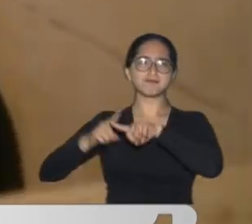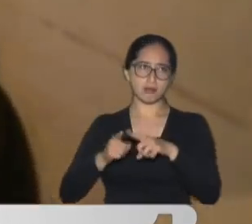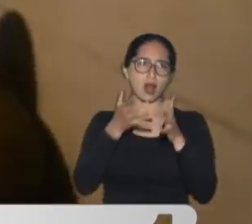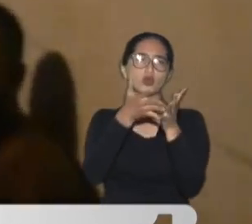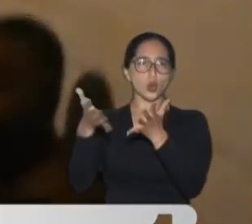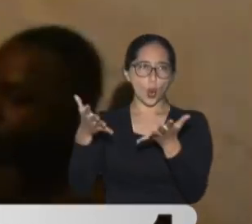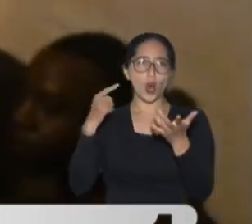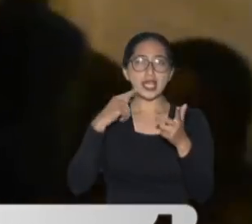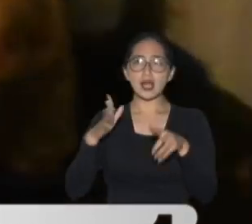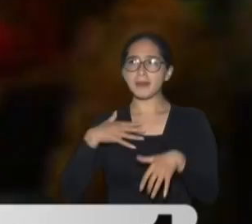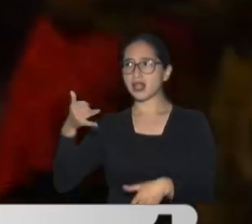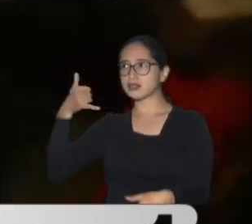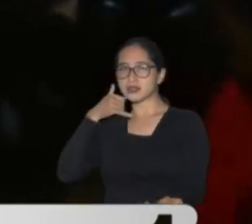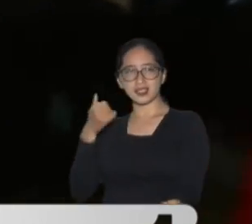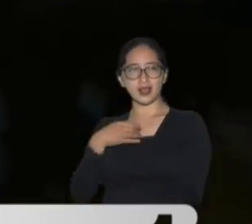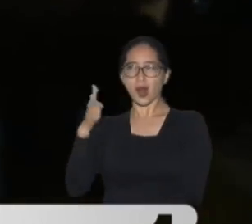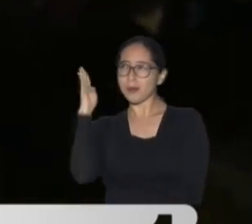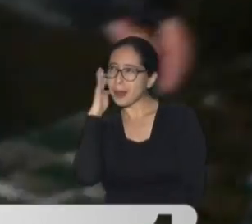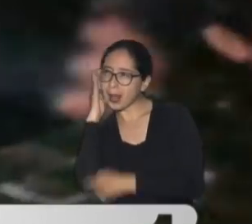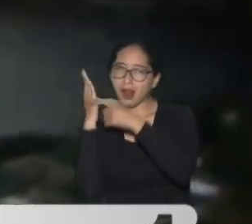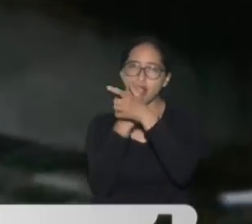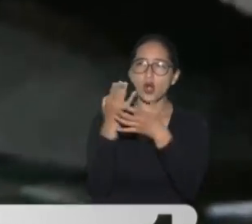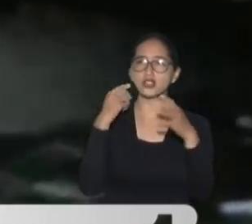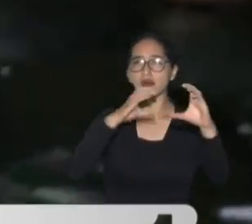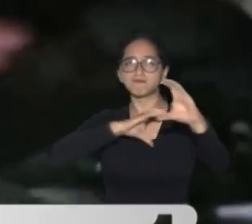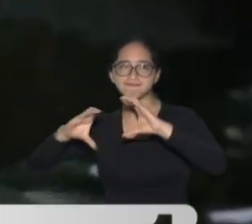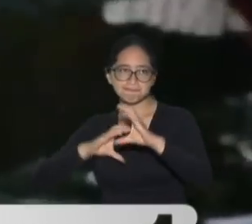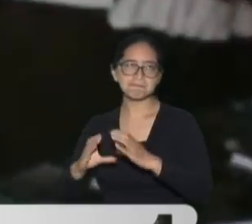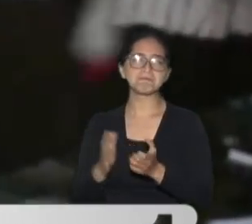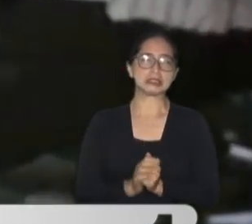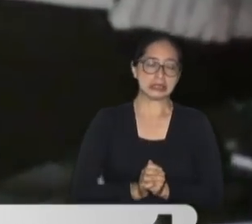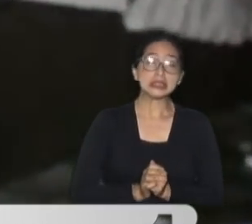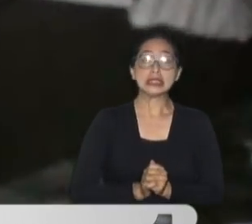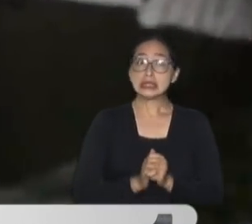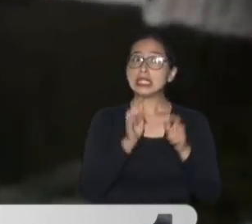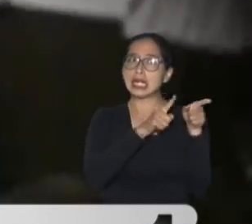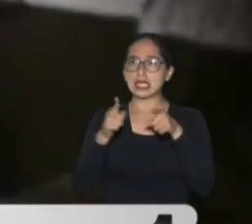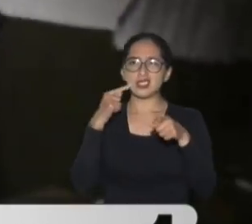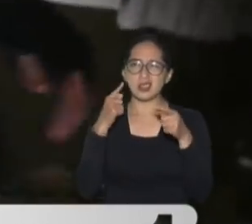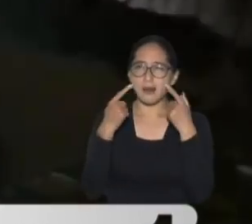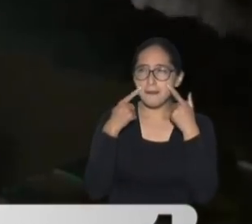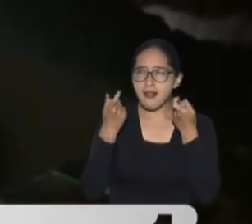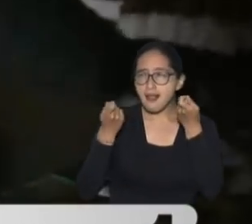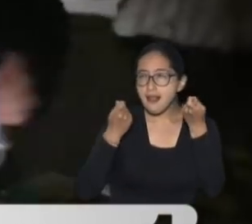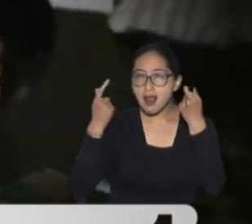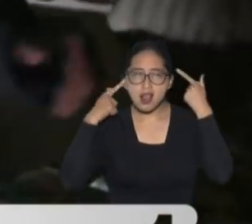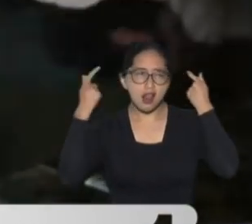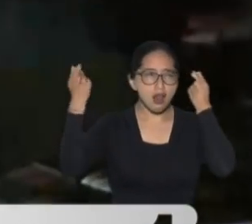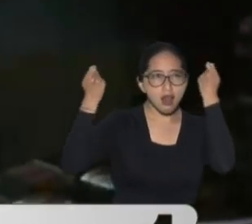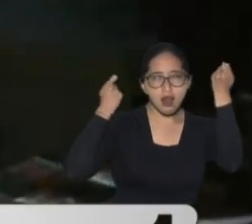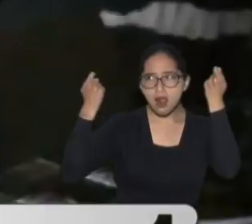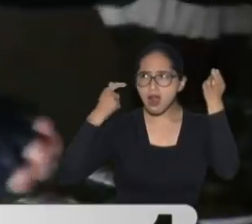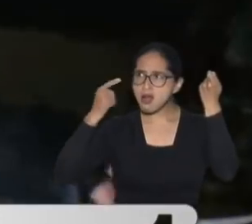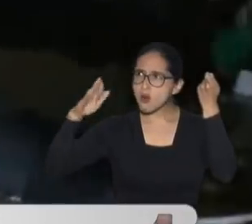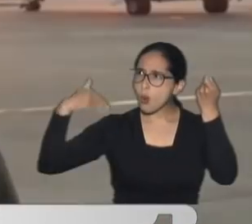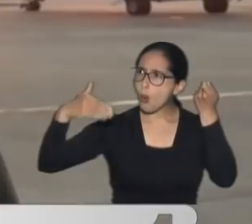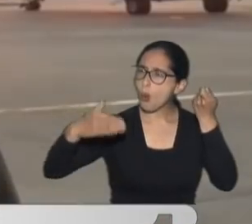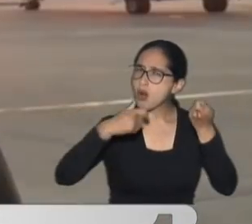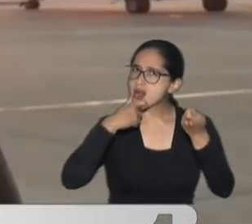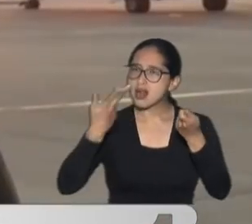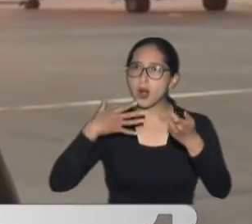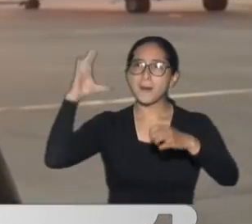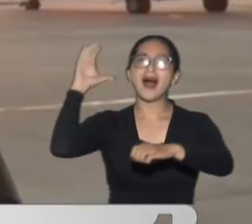Estas operaciones habían sido planificadas durante 30 días de manera detallada para dar con su cabecilla. Captura importante la de su